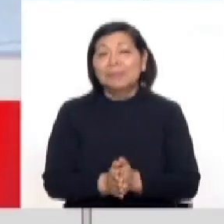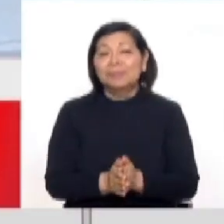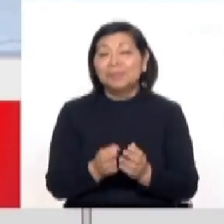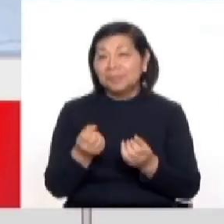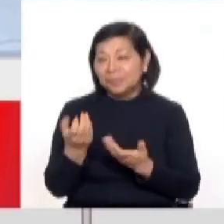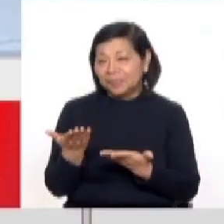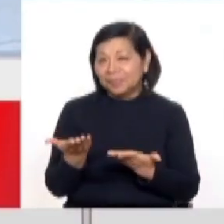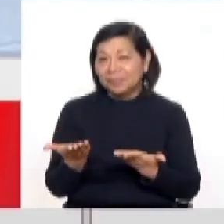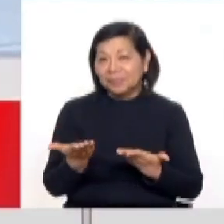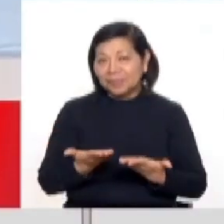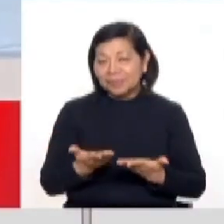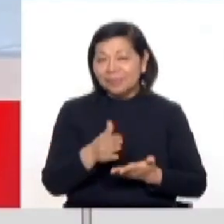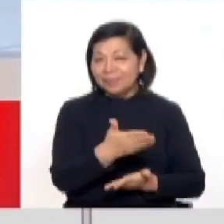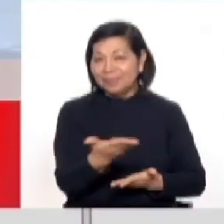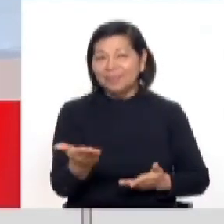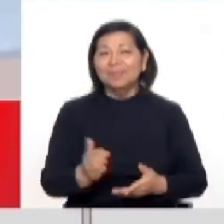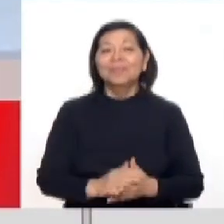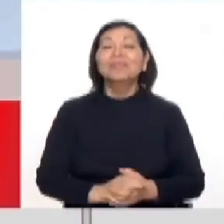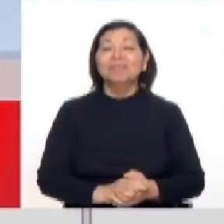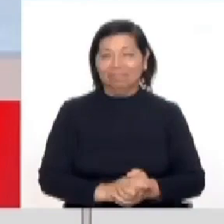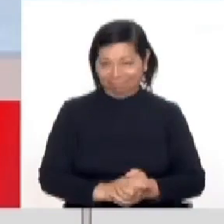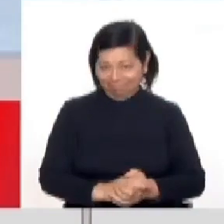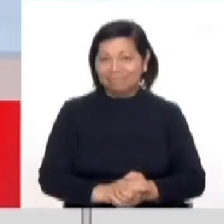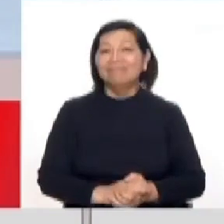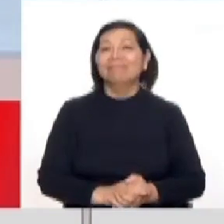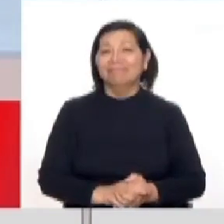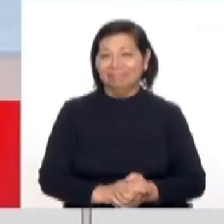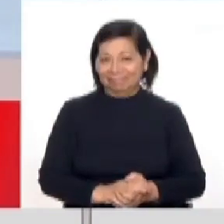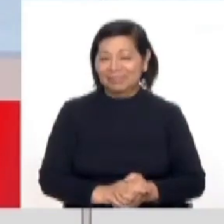esta información vamos a regresar con ustedes. Por supuesto